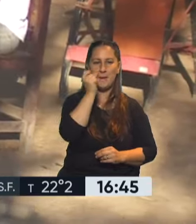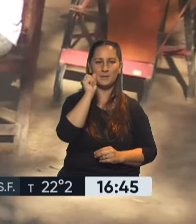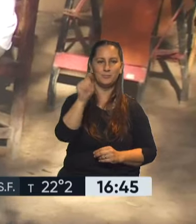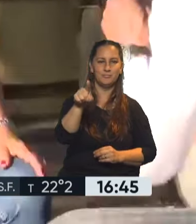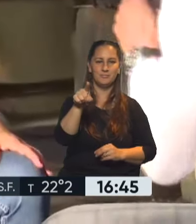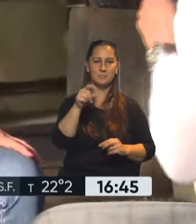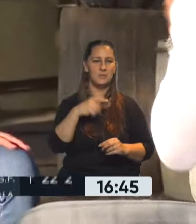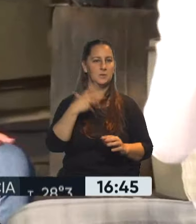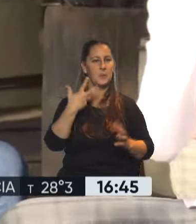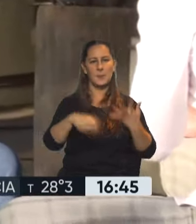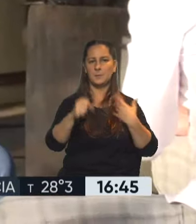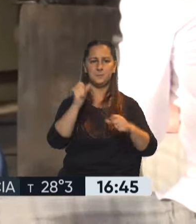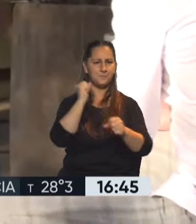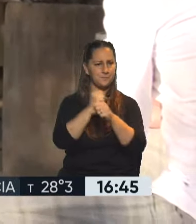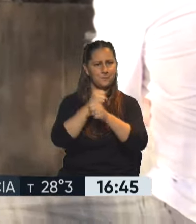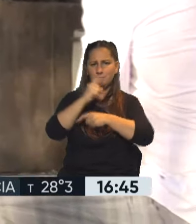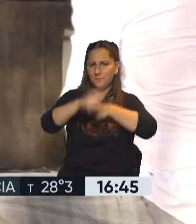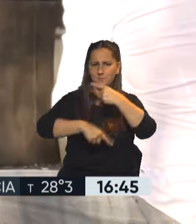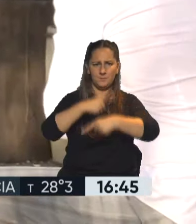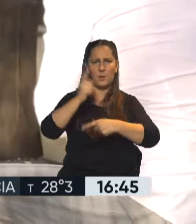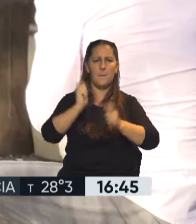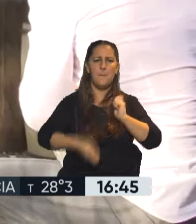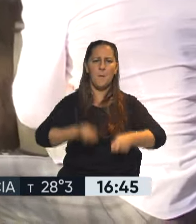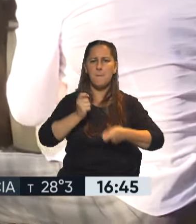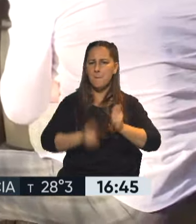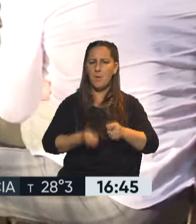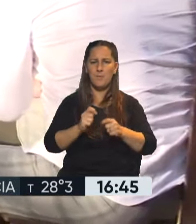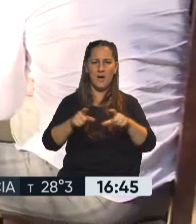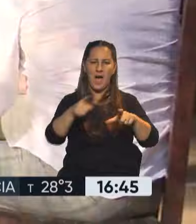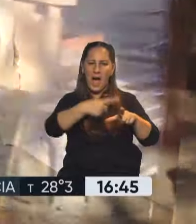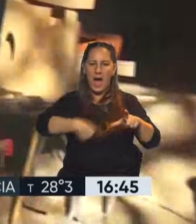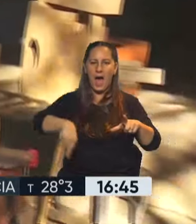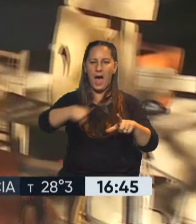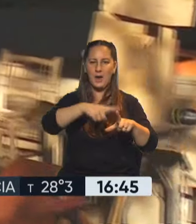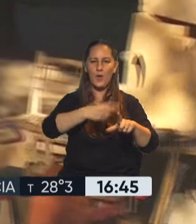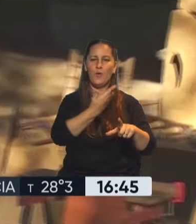todos llevándose este legado. Ahí está Fernando haciendo los aros.